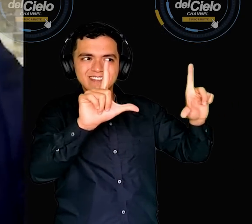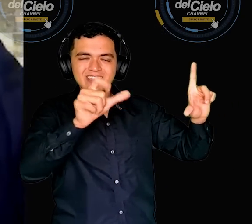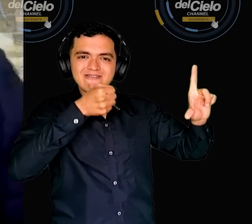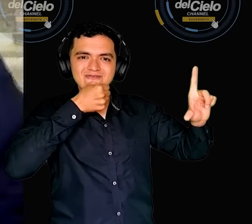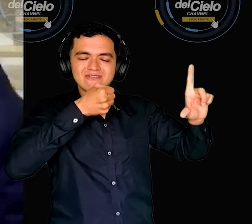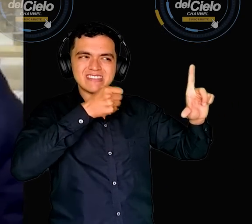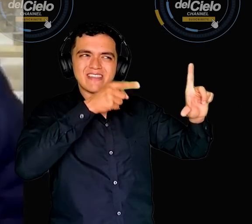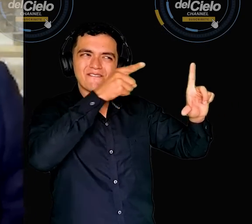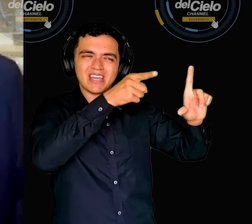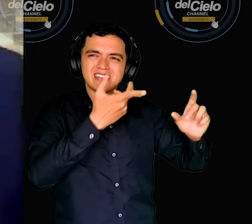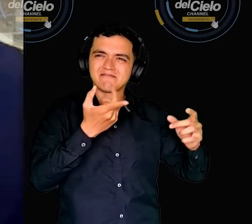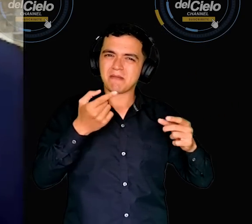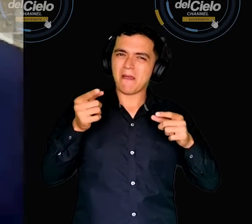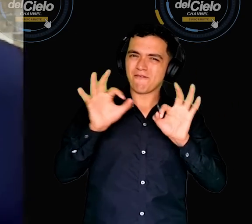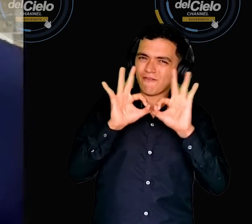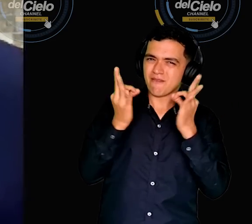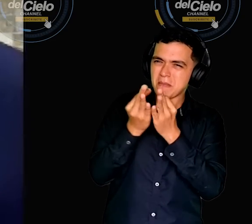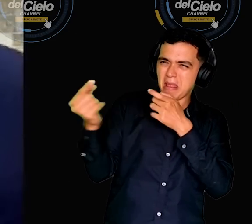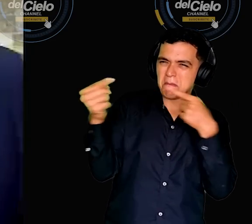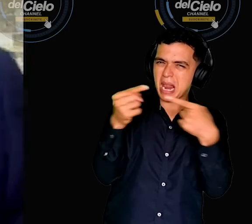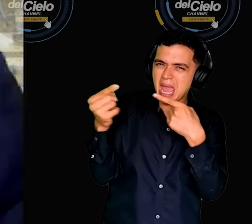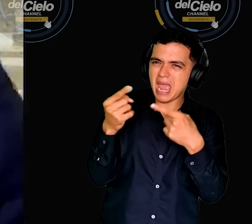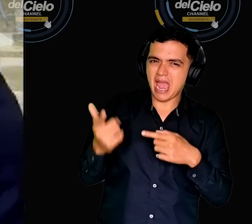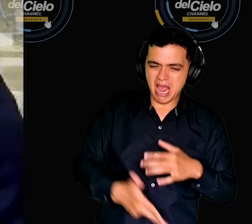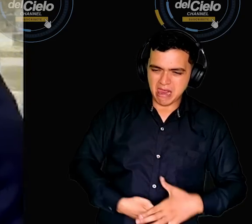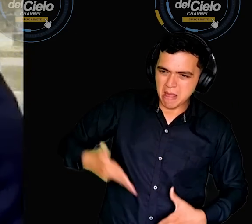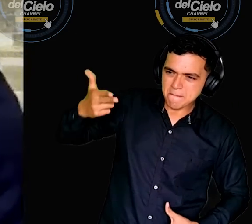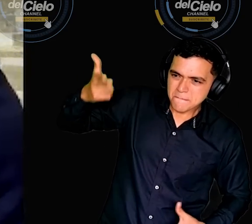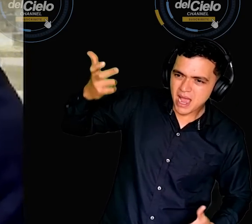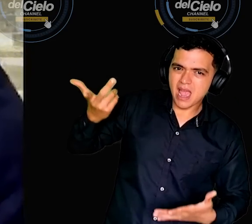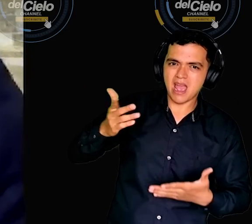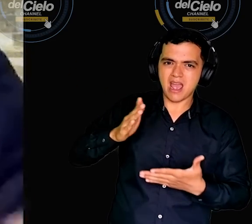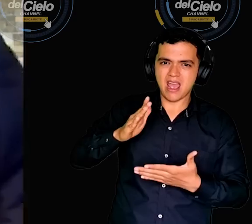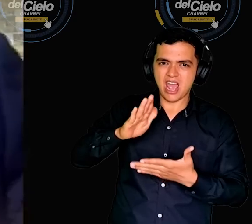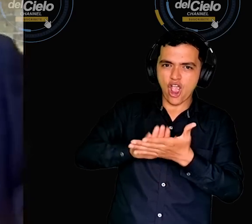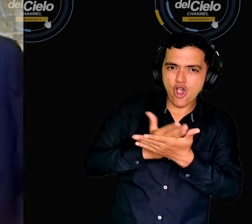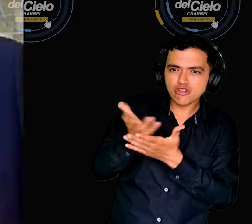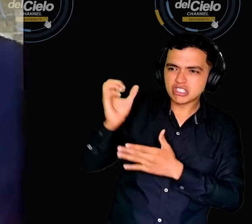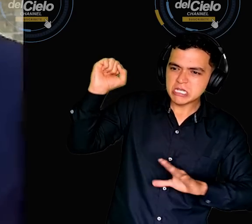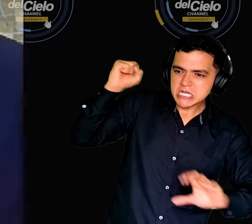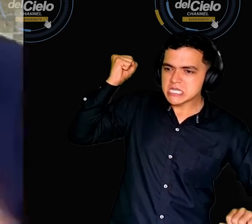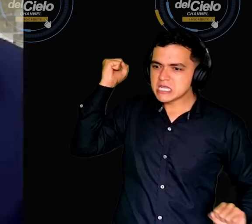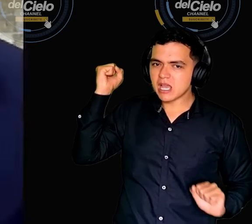extremo. Y creo, hermanos, que es importante que nosotros no vivamos como si hubiéramos